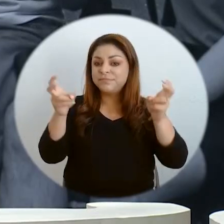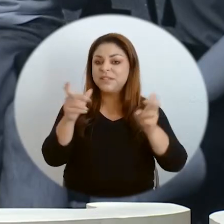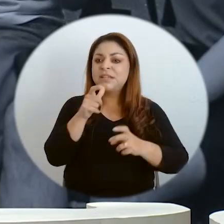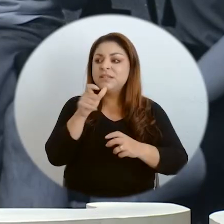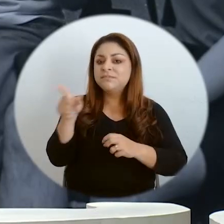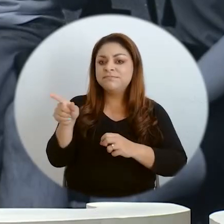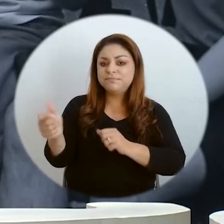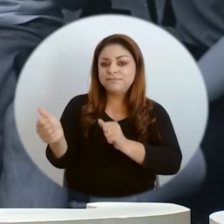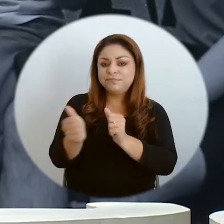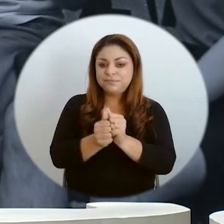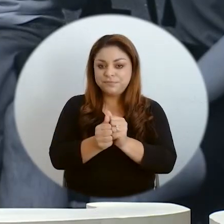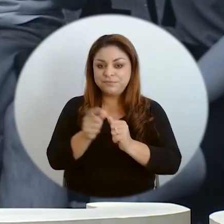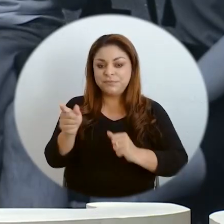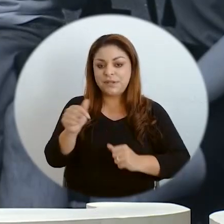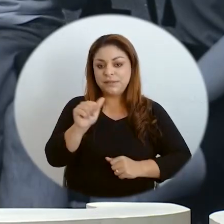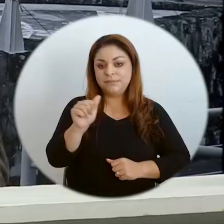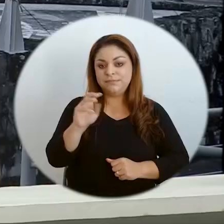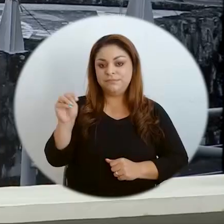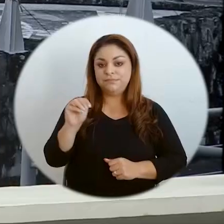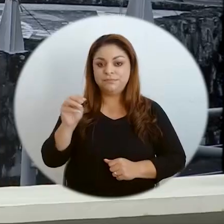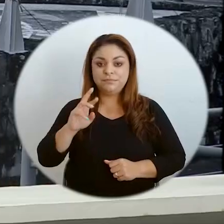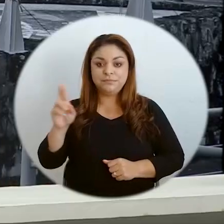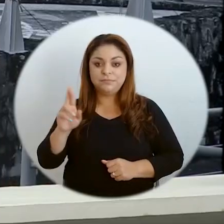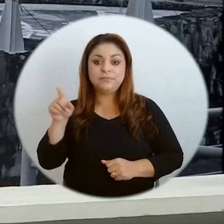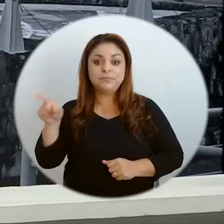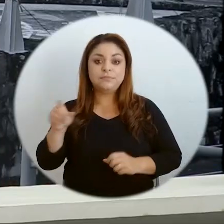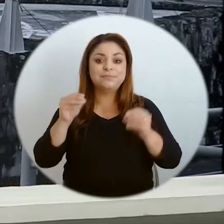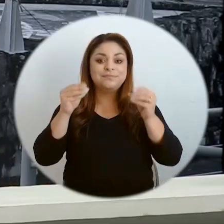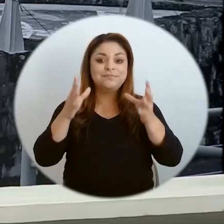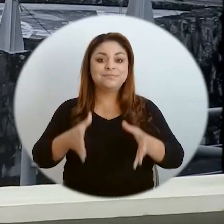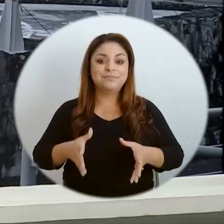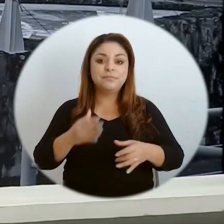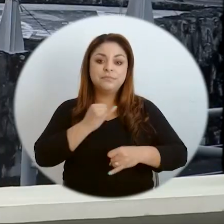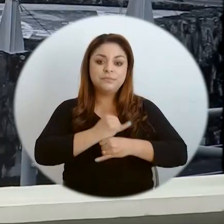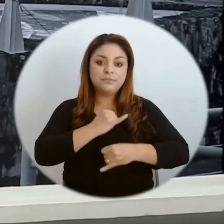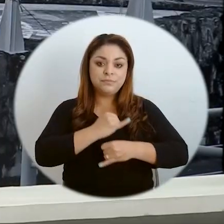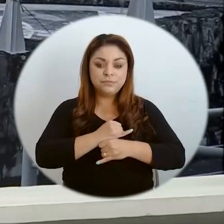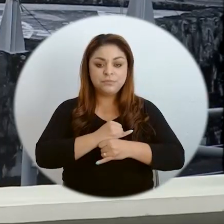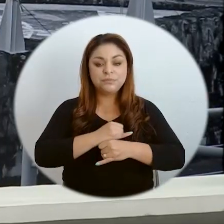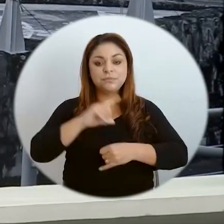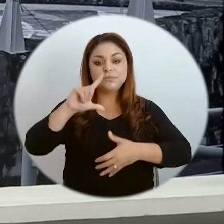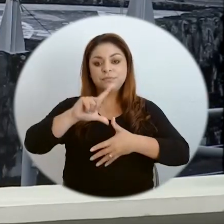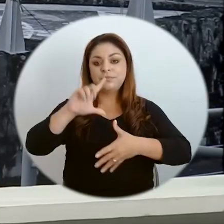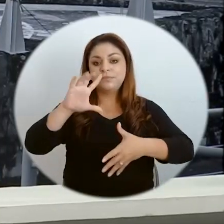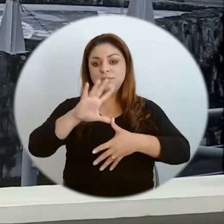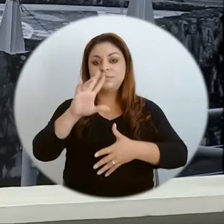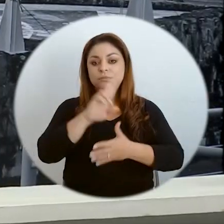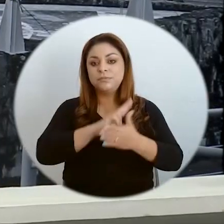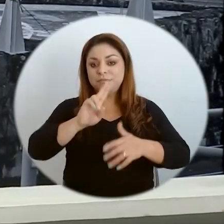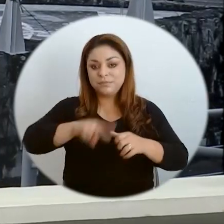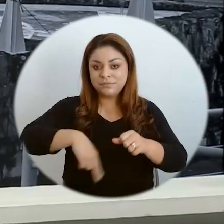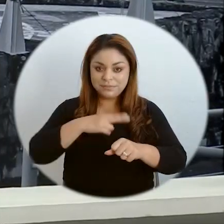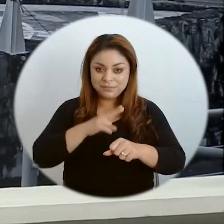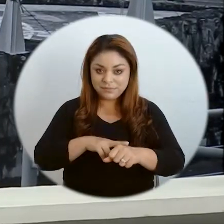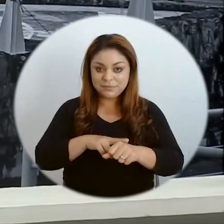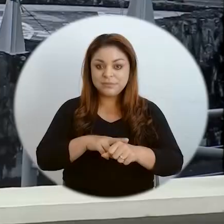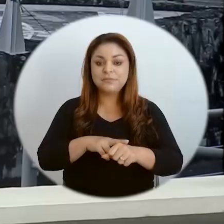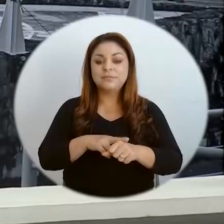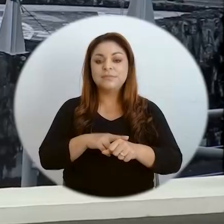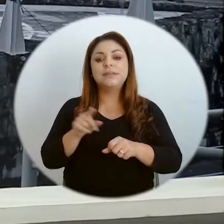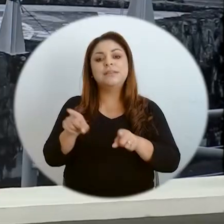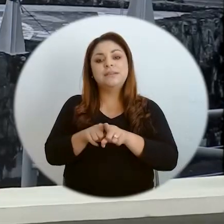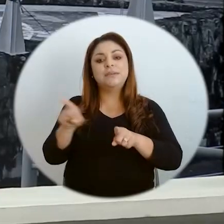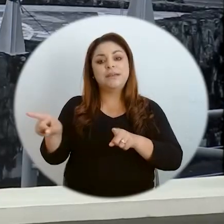en esta oportunidad Andrés Mora Ramírez, quien es académico del Instituto de Estudios Latinoamericanos de la Universidad Nacional y